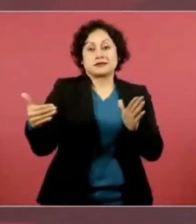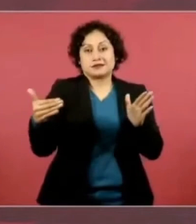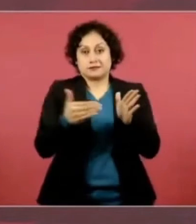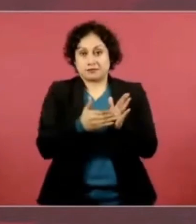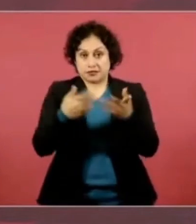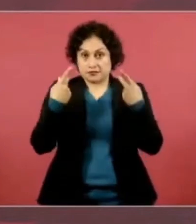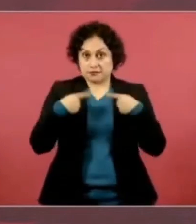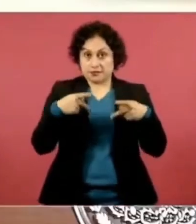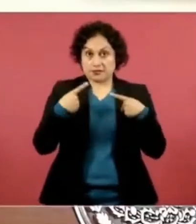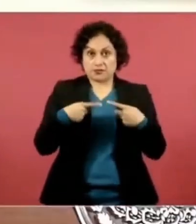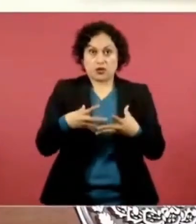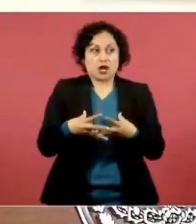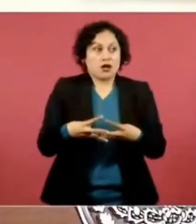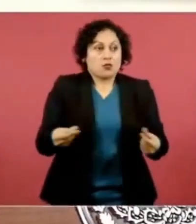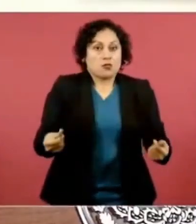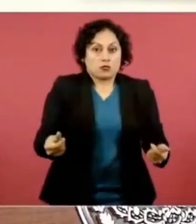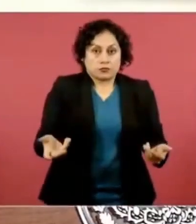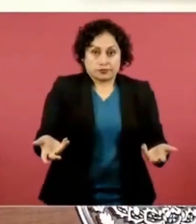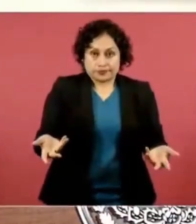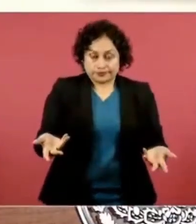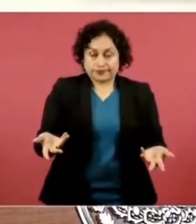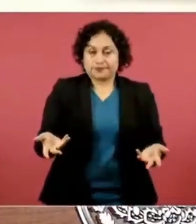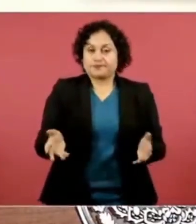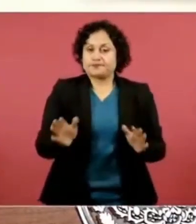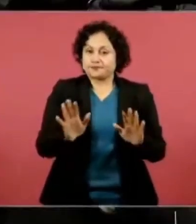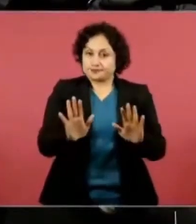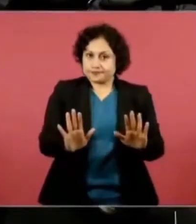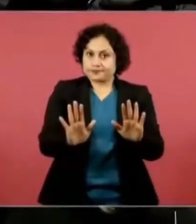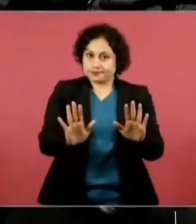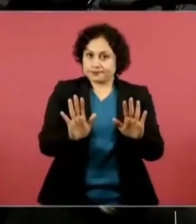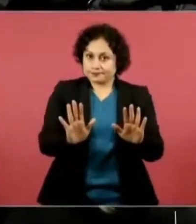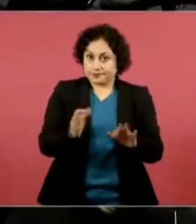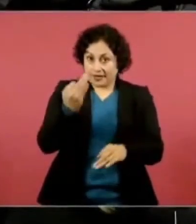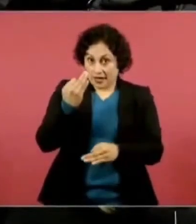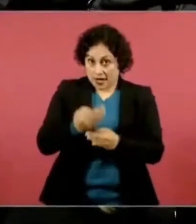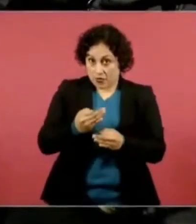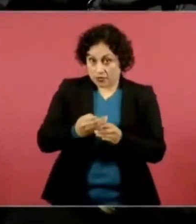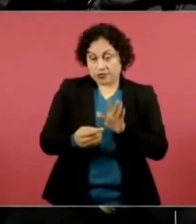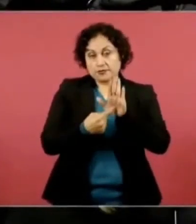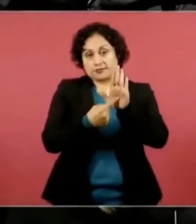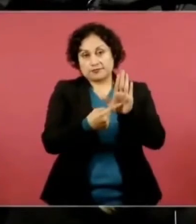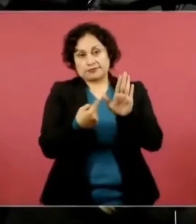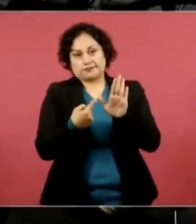Entonces, ya como estamos viendo, no es así.